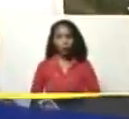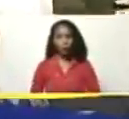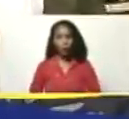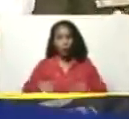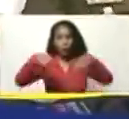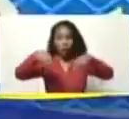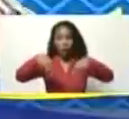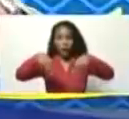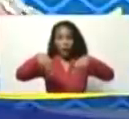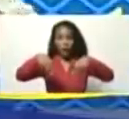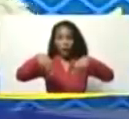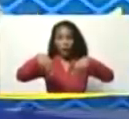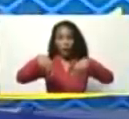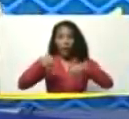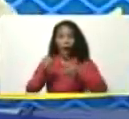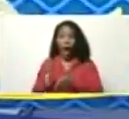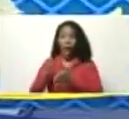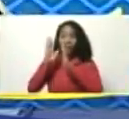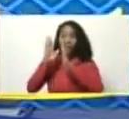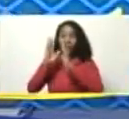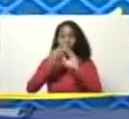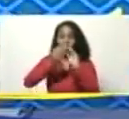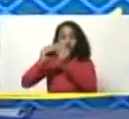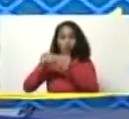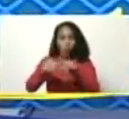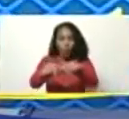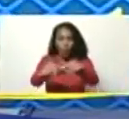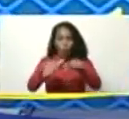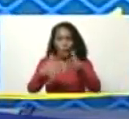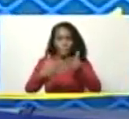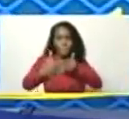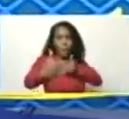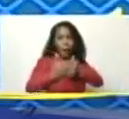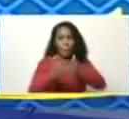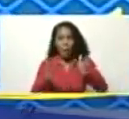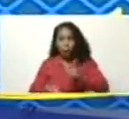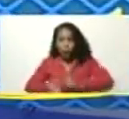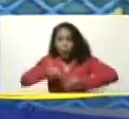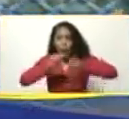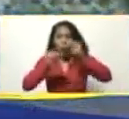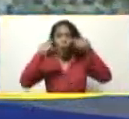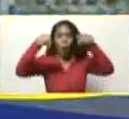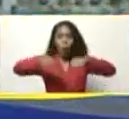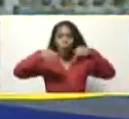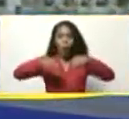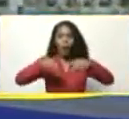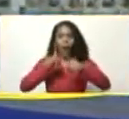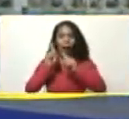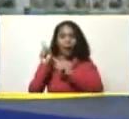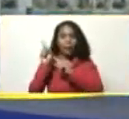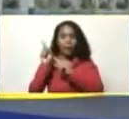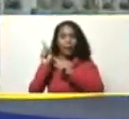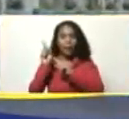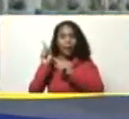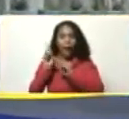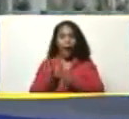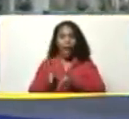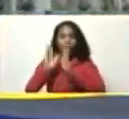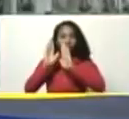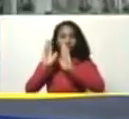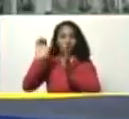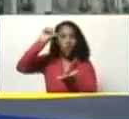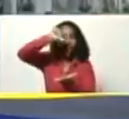Hoy, una instalación remozada, ampliada, que a partir de hoy va a ser la